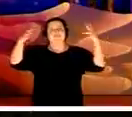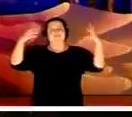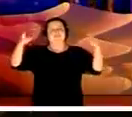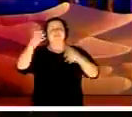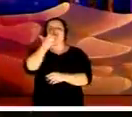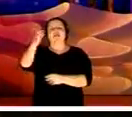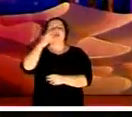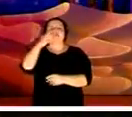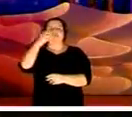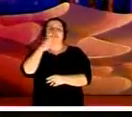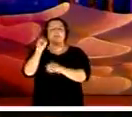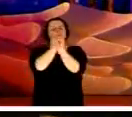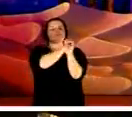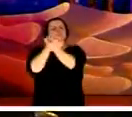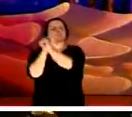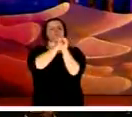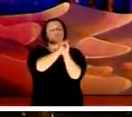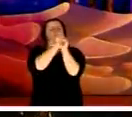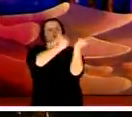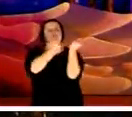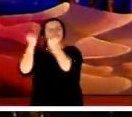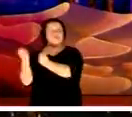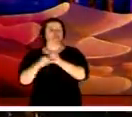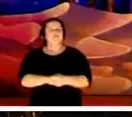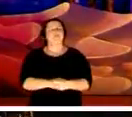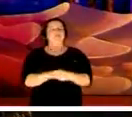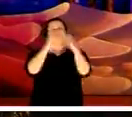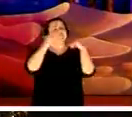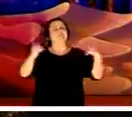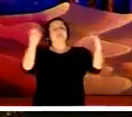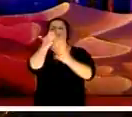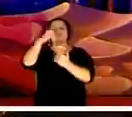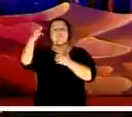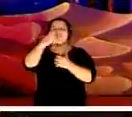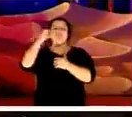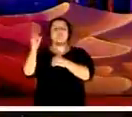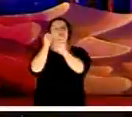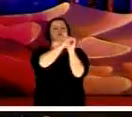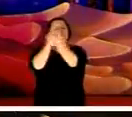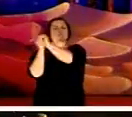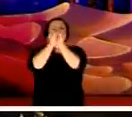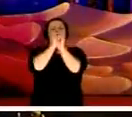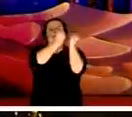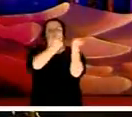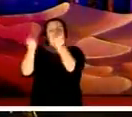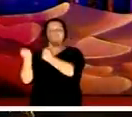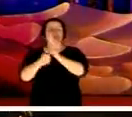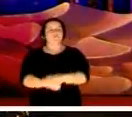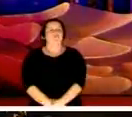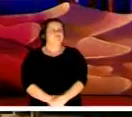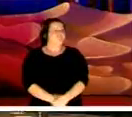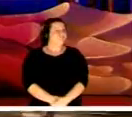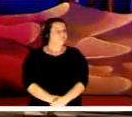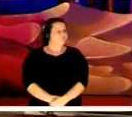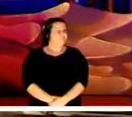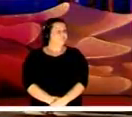aquí un buen amigo. El año pasado fueron terceros, se quedaron con el tercer premio y la verdad es que este año yo me imagino que lo que